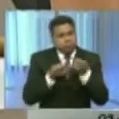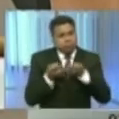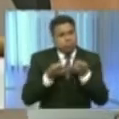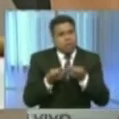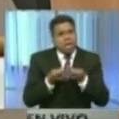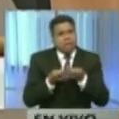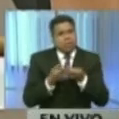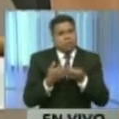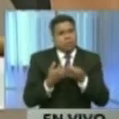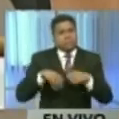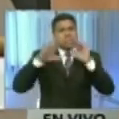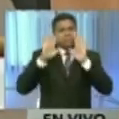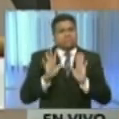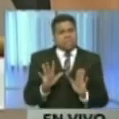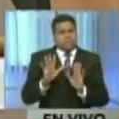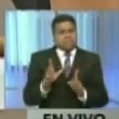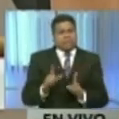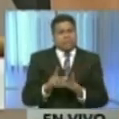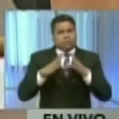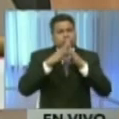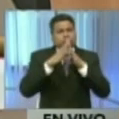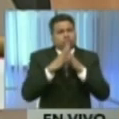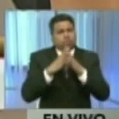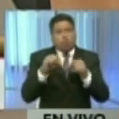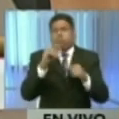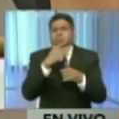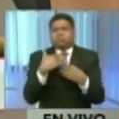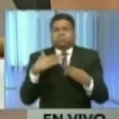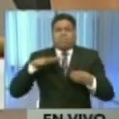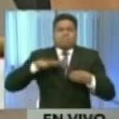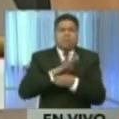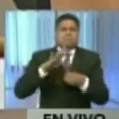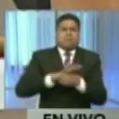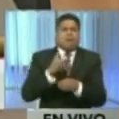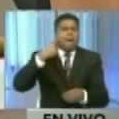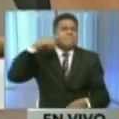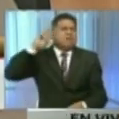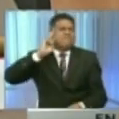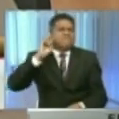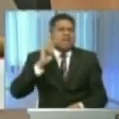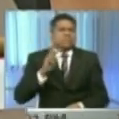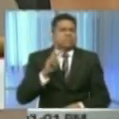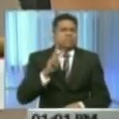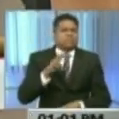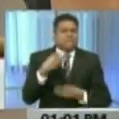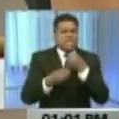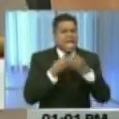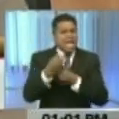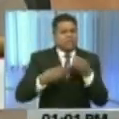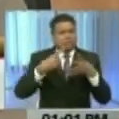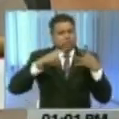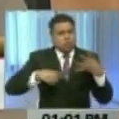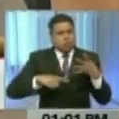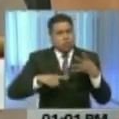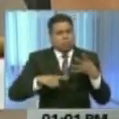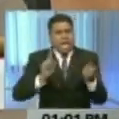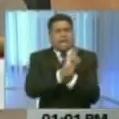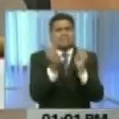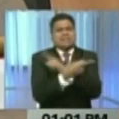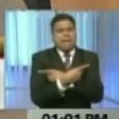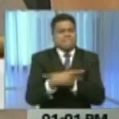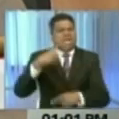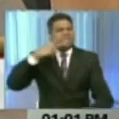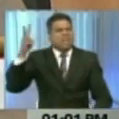indetenibles, inmesurables, incontenibles en su falsedad, en su maniobra, en su alteración de la verdad,